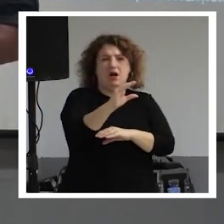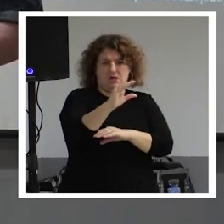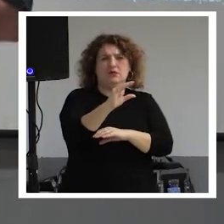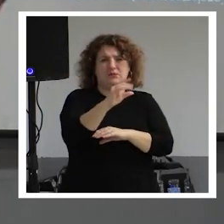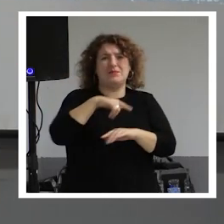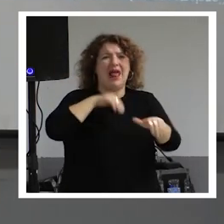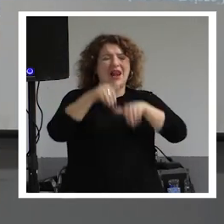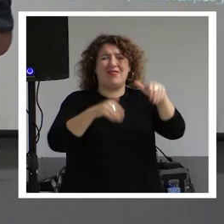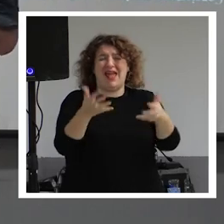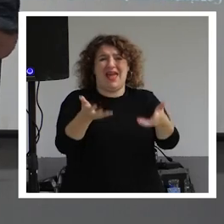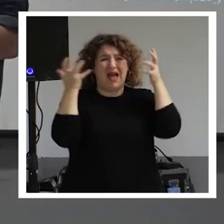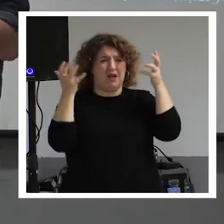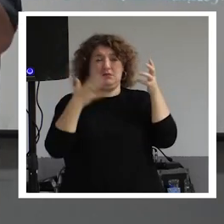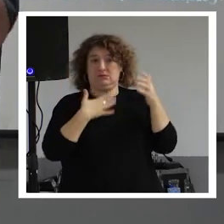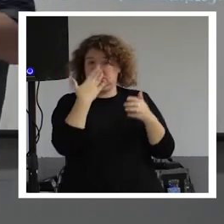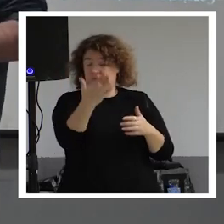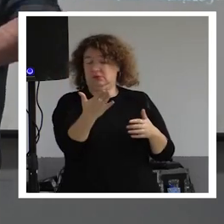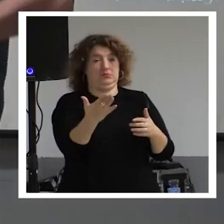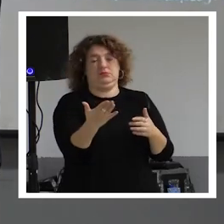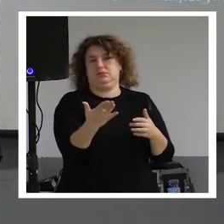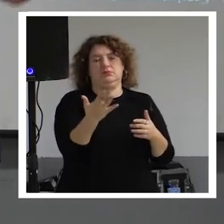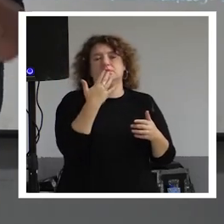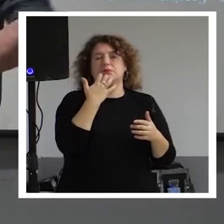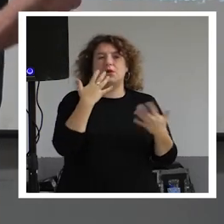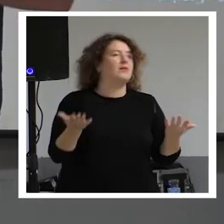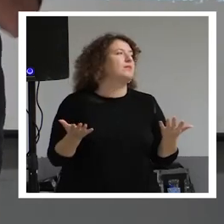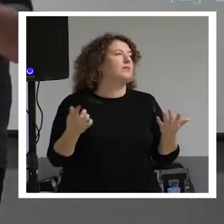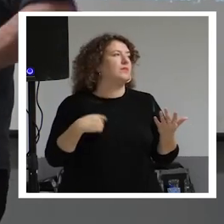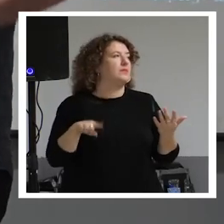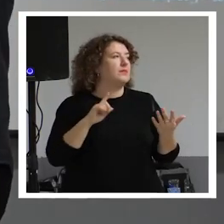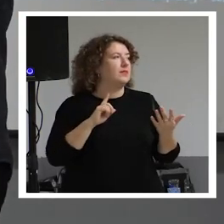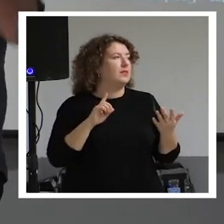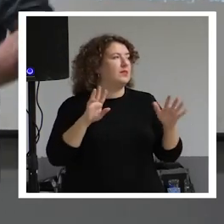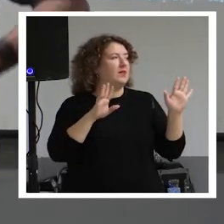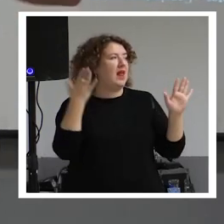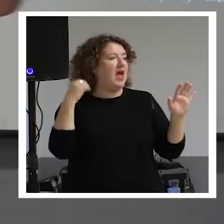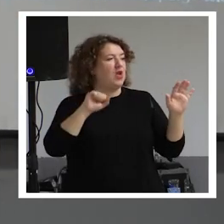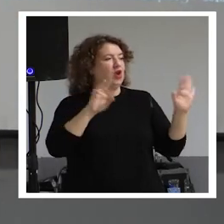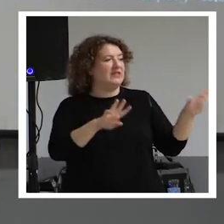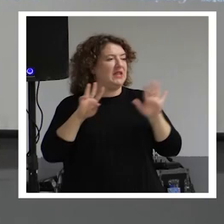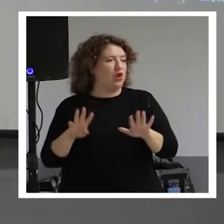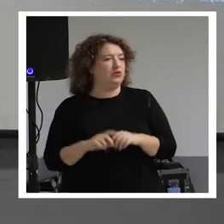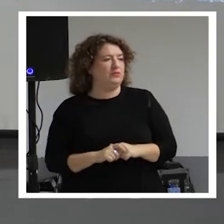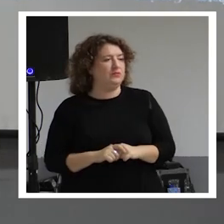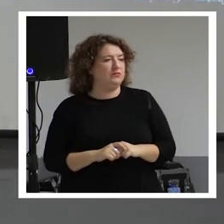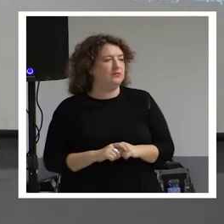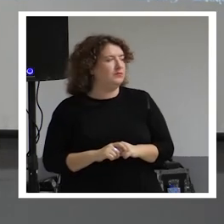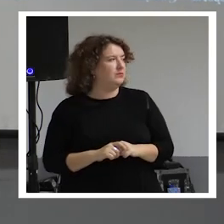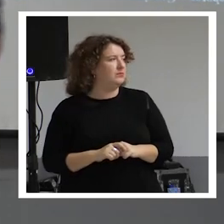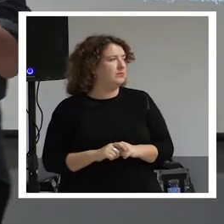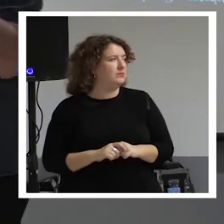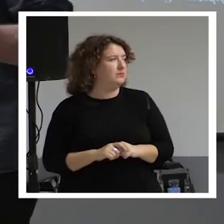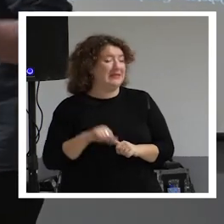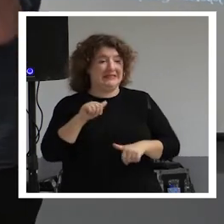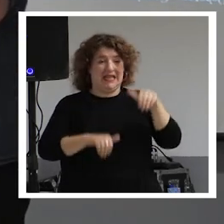40 años pero como nunca como nunca el nivel de organización de precisión de astucia y de dinero que puso la oligarquía para